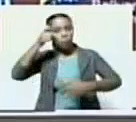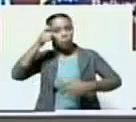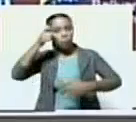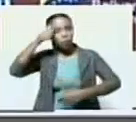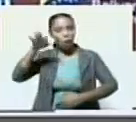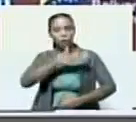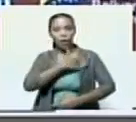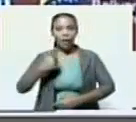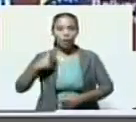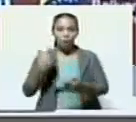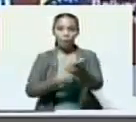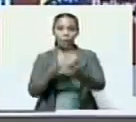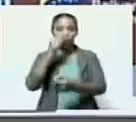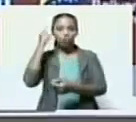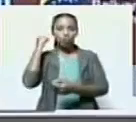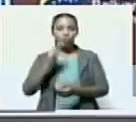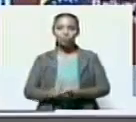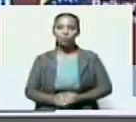Queridos hermanos, queridas hermanas.